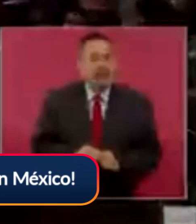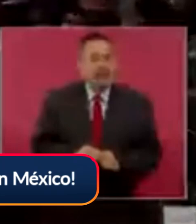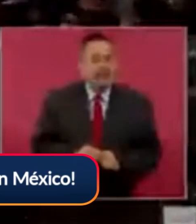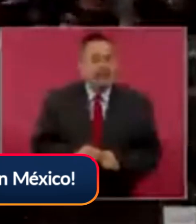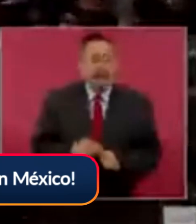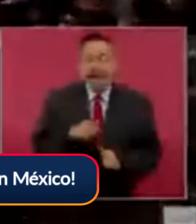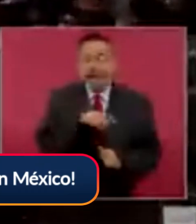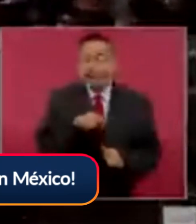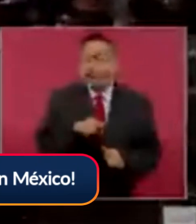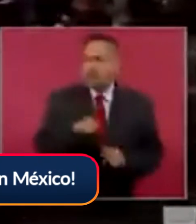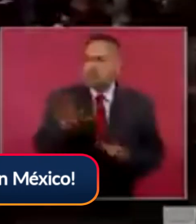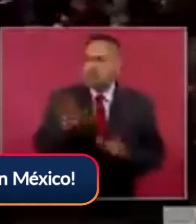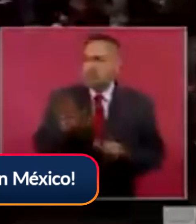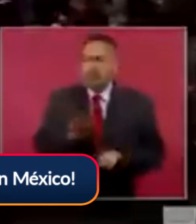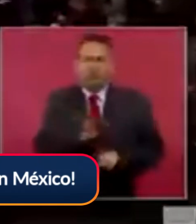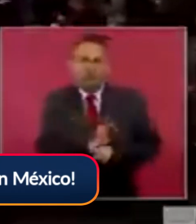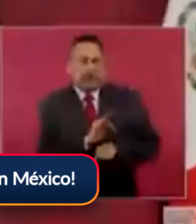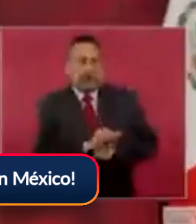encubrieron